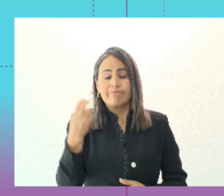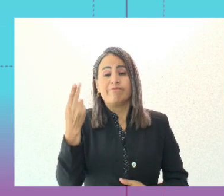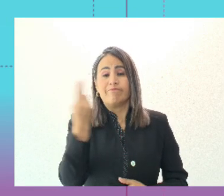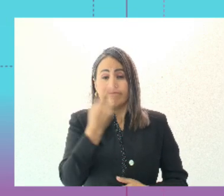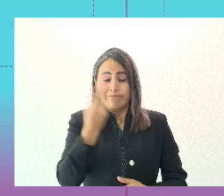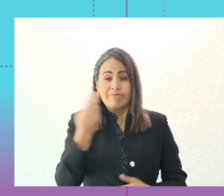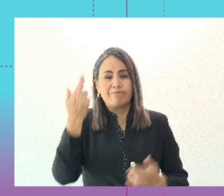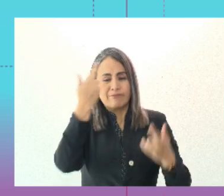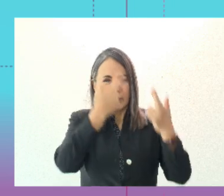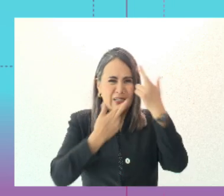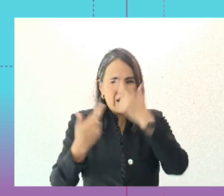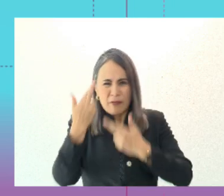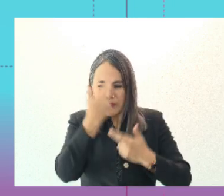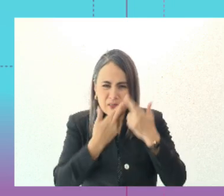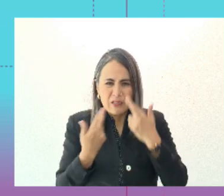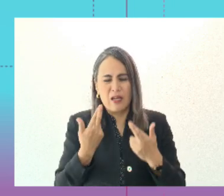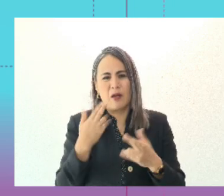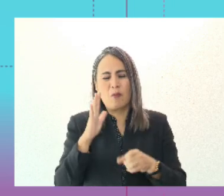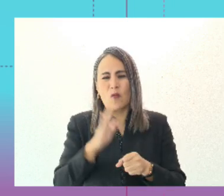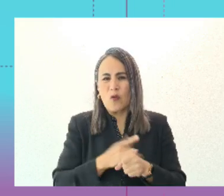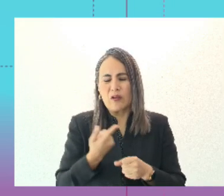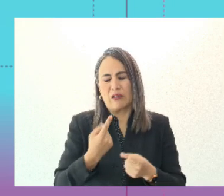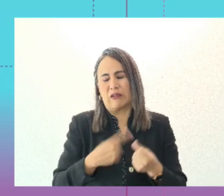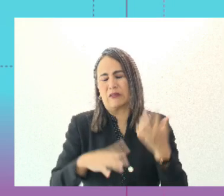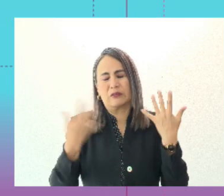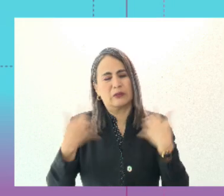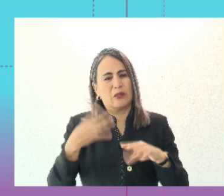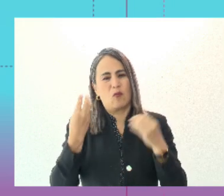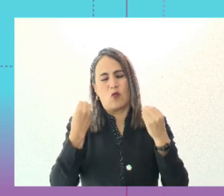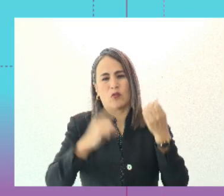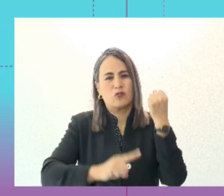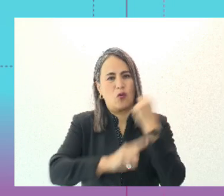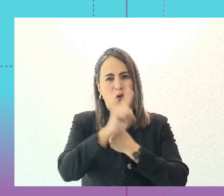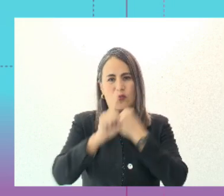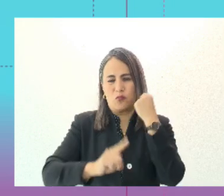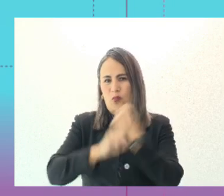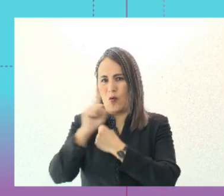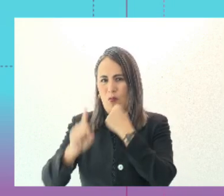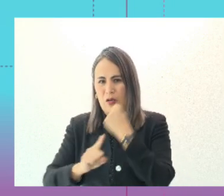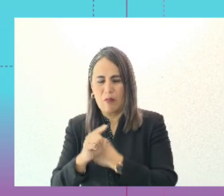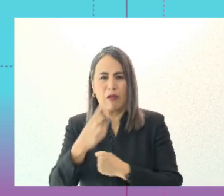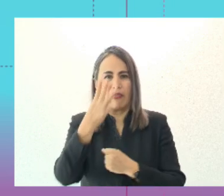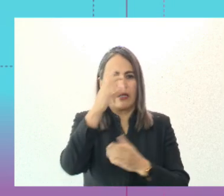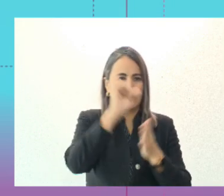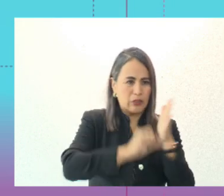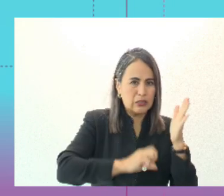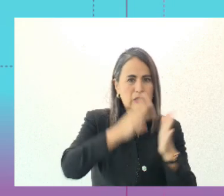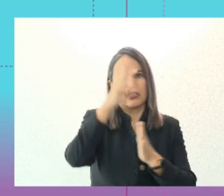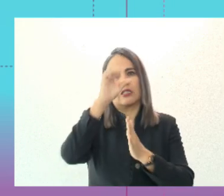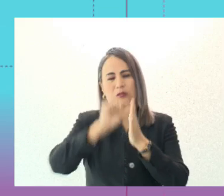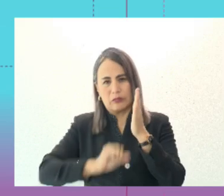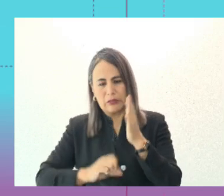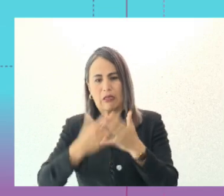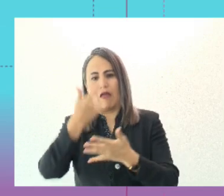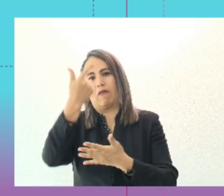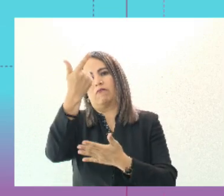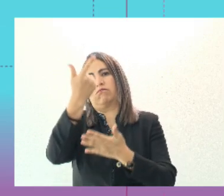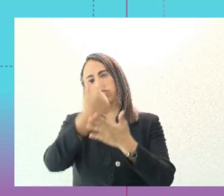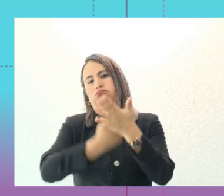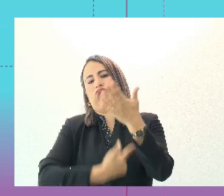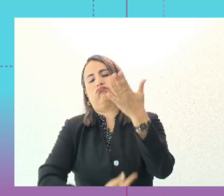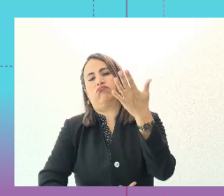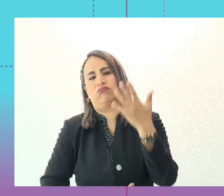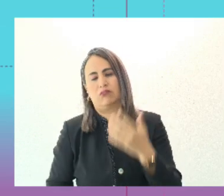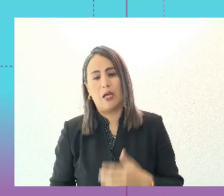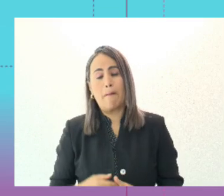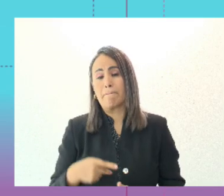porque en lo personal nos está causando estragos el que nos obliguen cada 3 meses a subir los inventarios que pues yo en este año